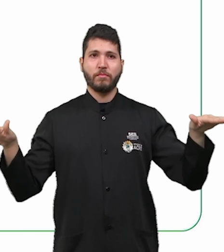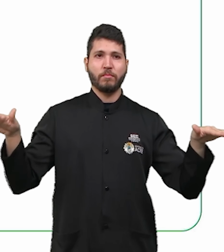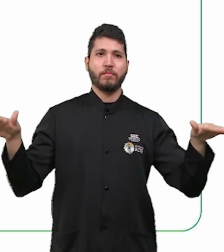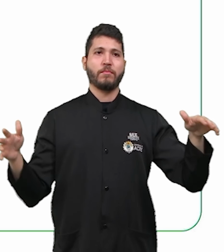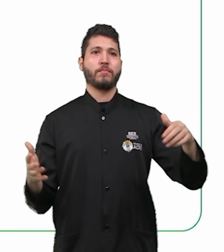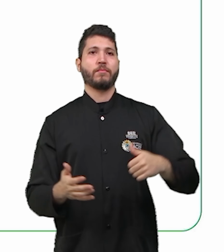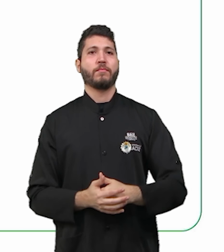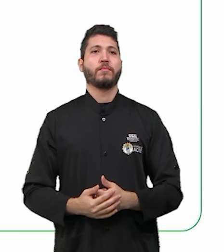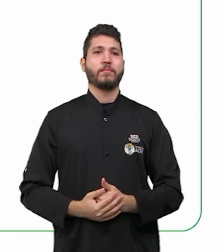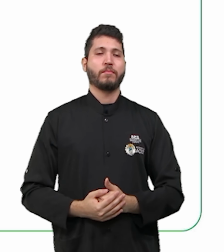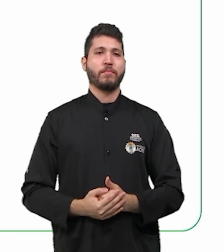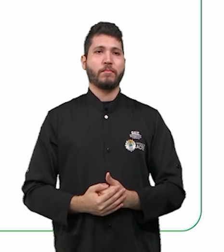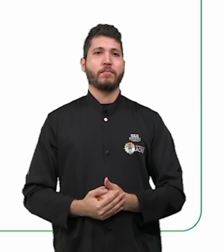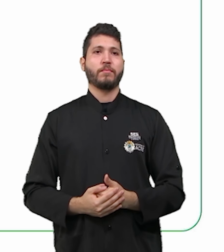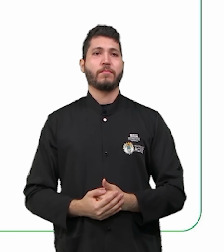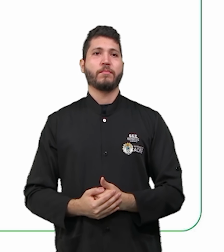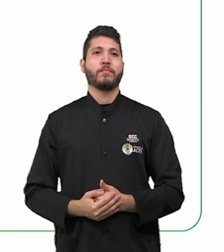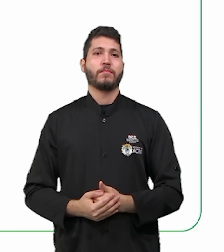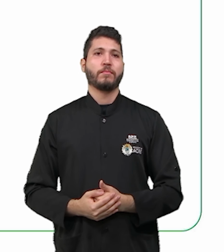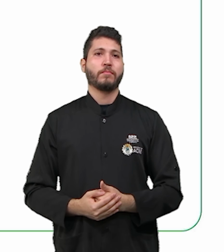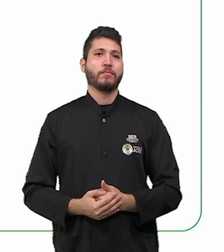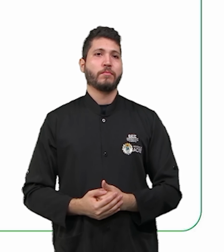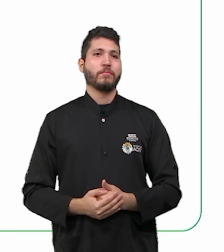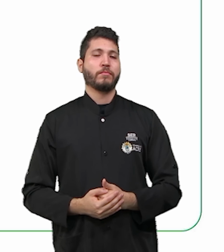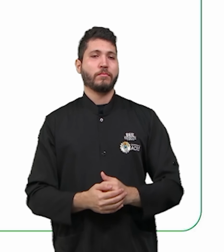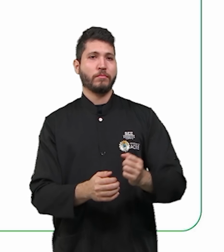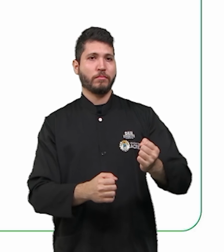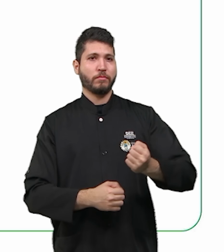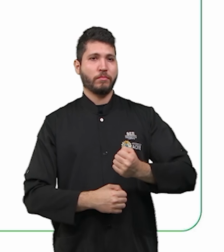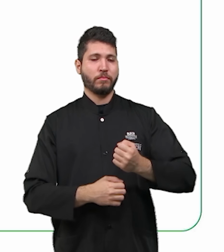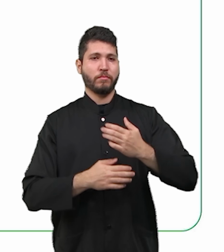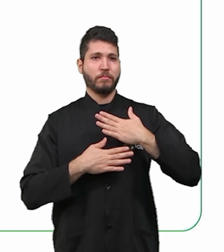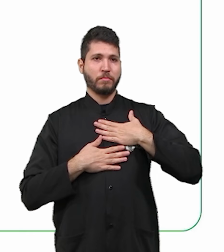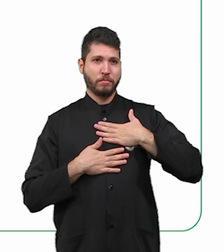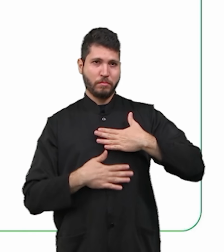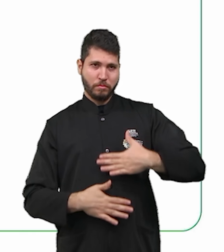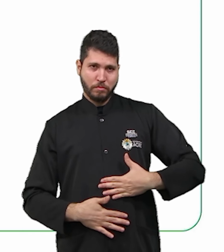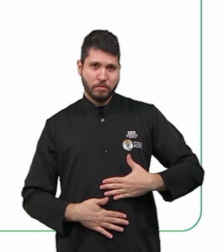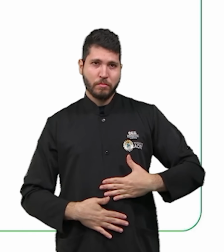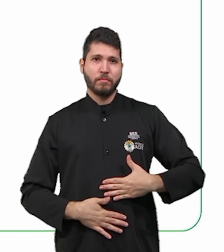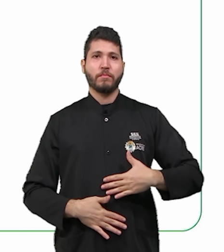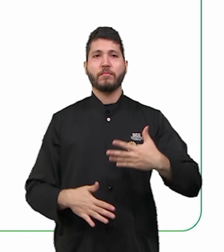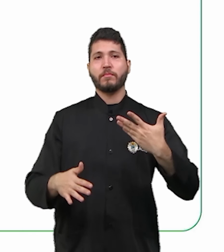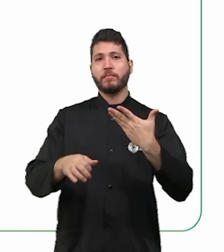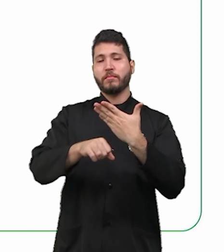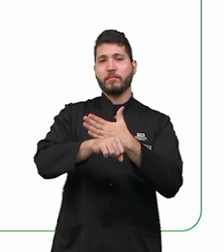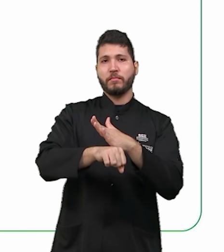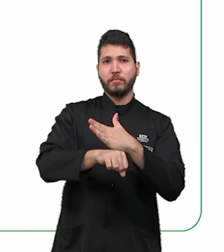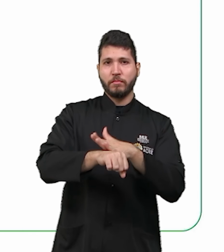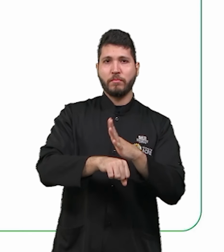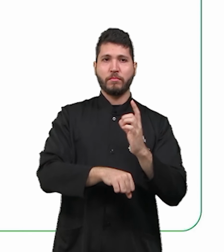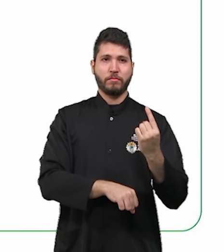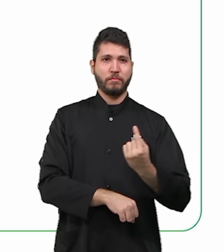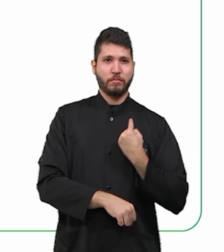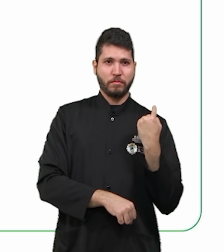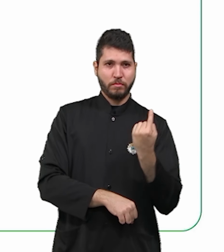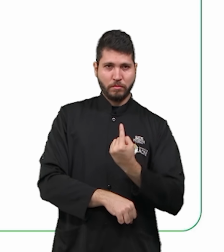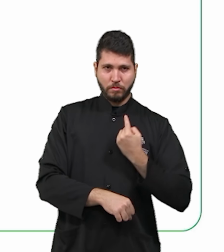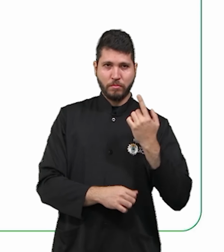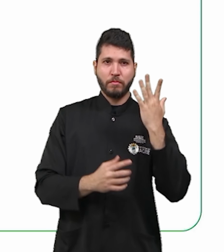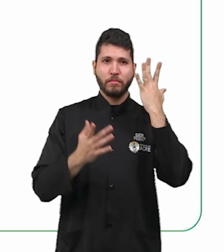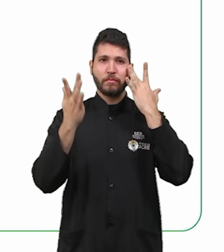las expresiones corporales. Sim, las práticas também individuais. Temos aí o teatro